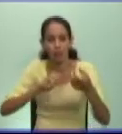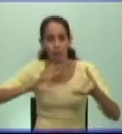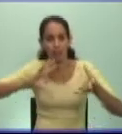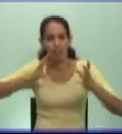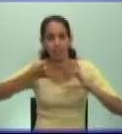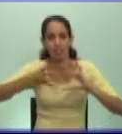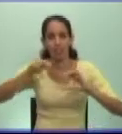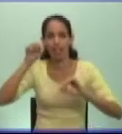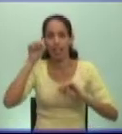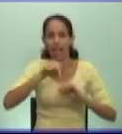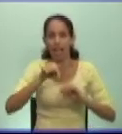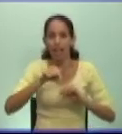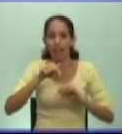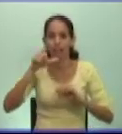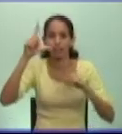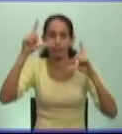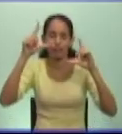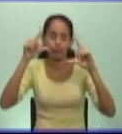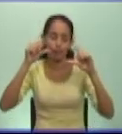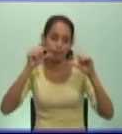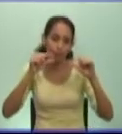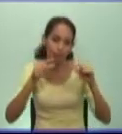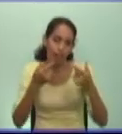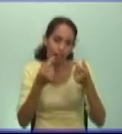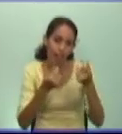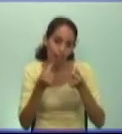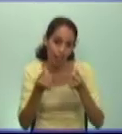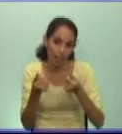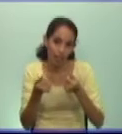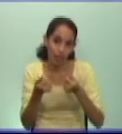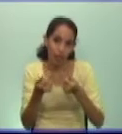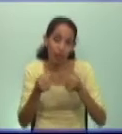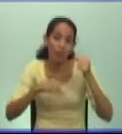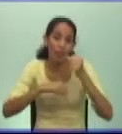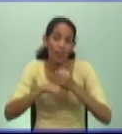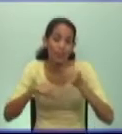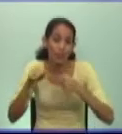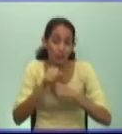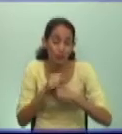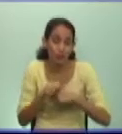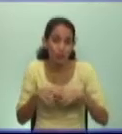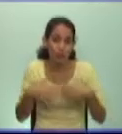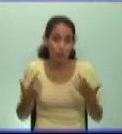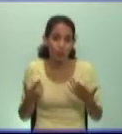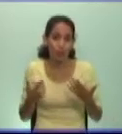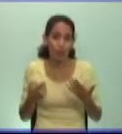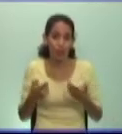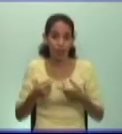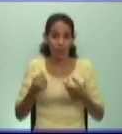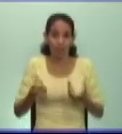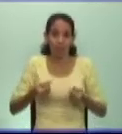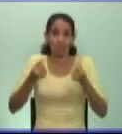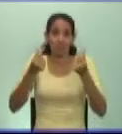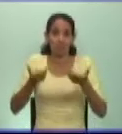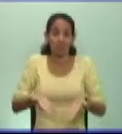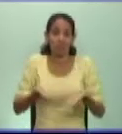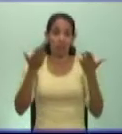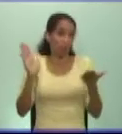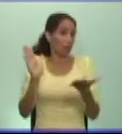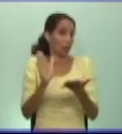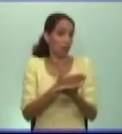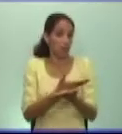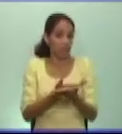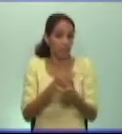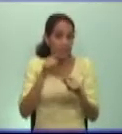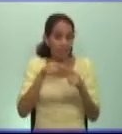la llamada crisis estructural. Esa reanimación desaparece y América Latina vuelve a lo mismo de lo que